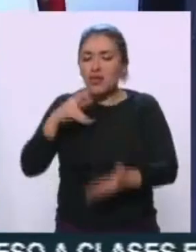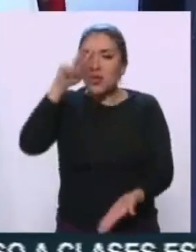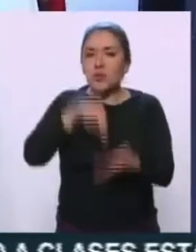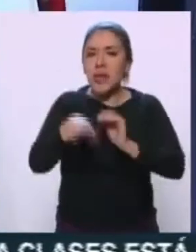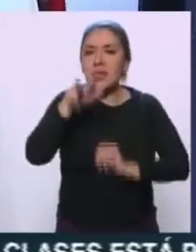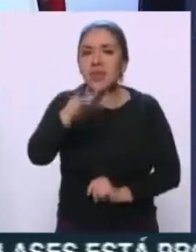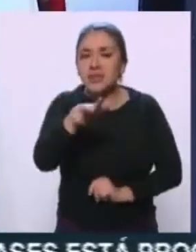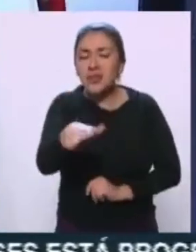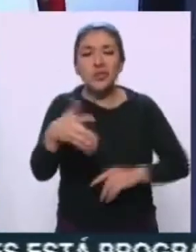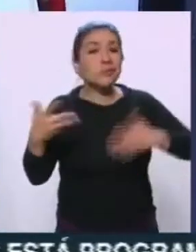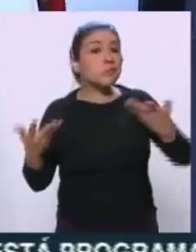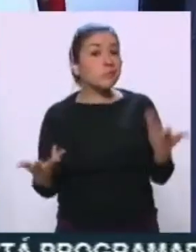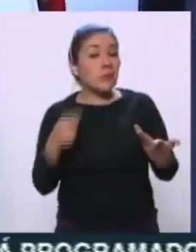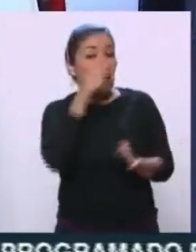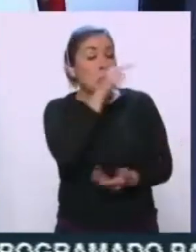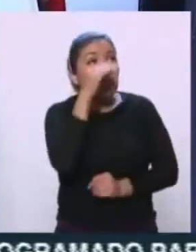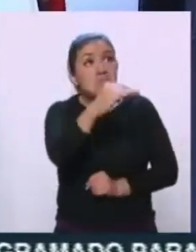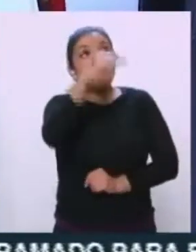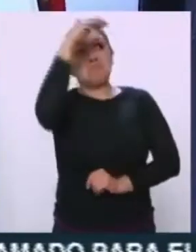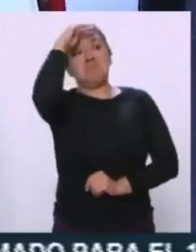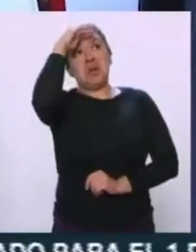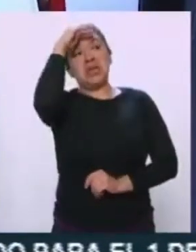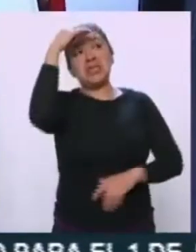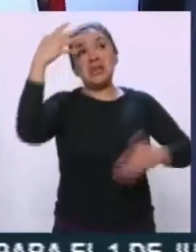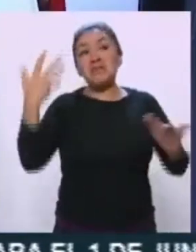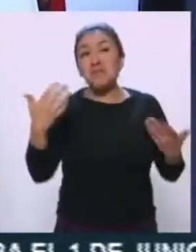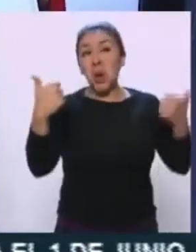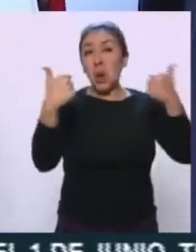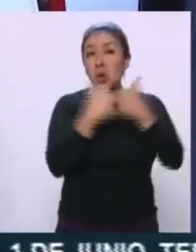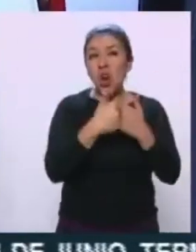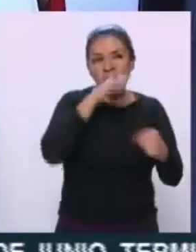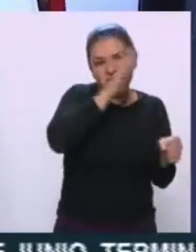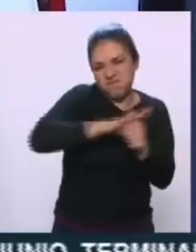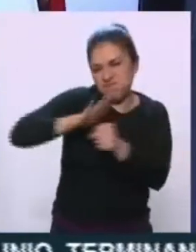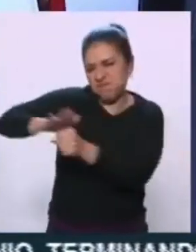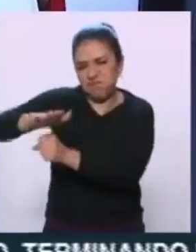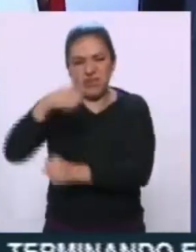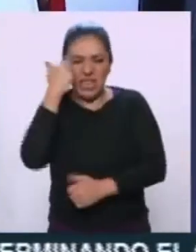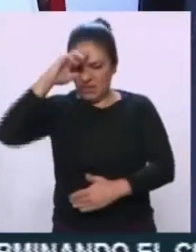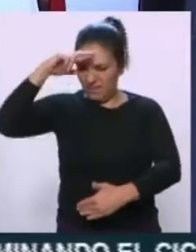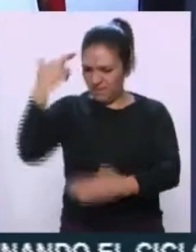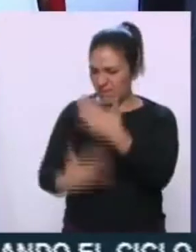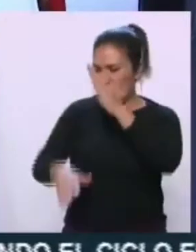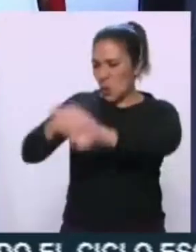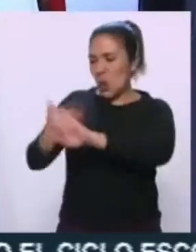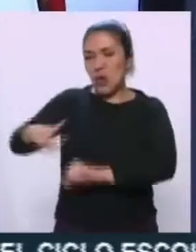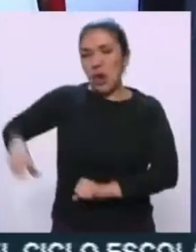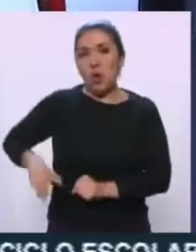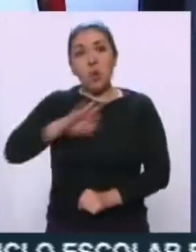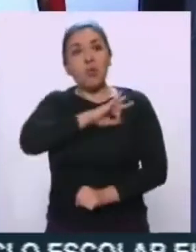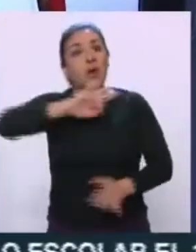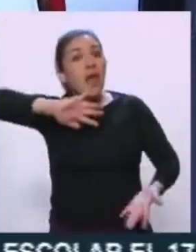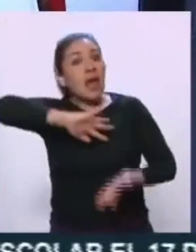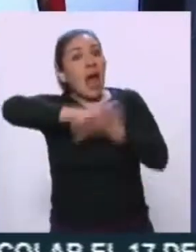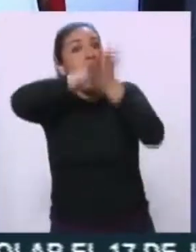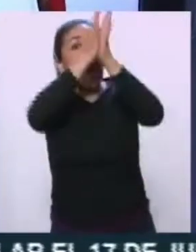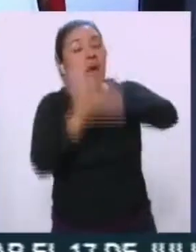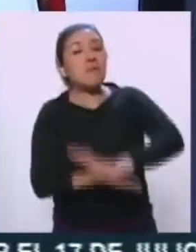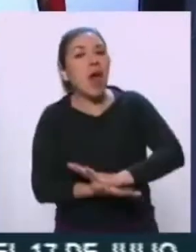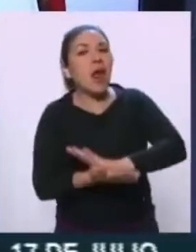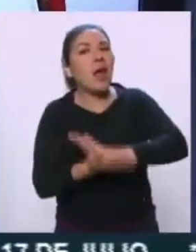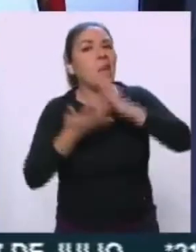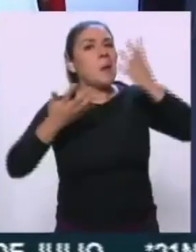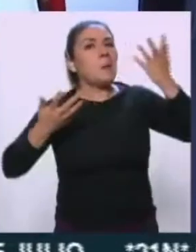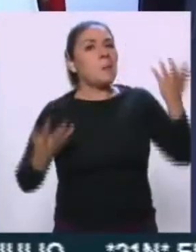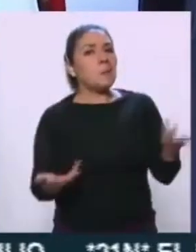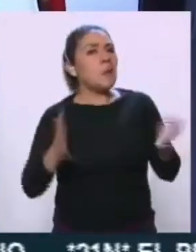2018 y que piensa que mediante el llamado a un golpe de Estado se puede dar vuelta a algo que de